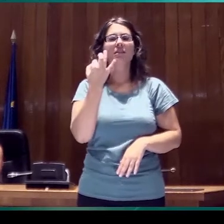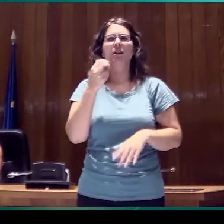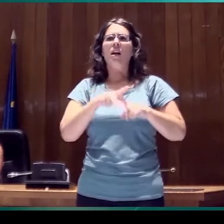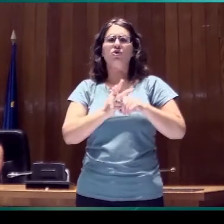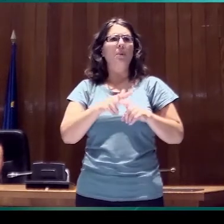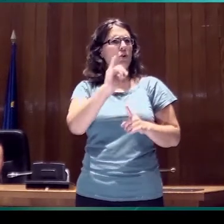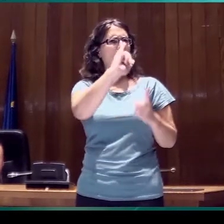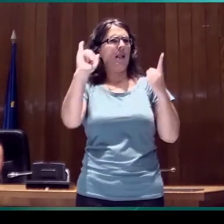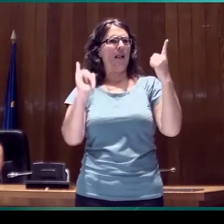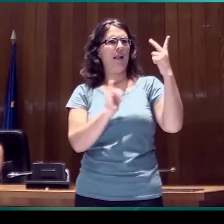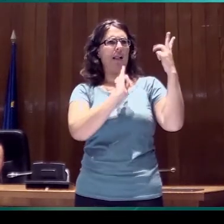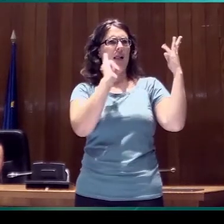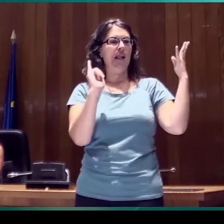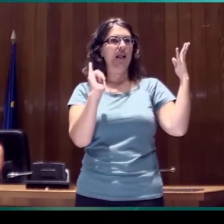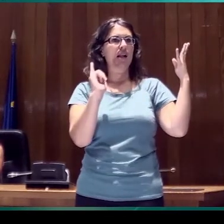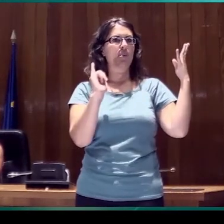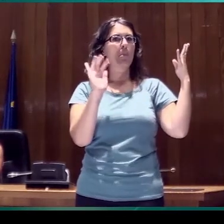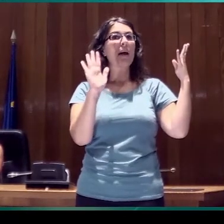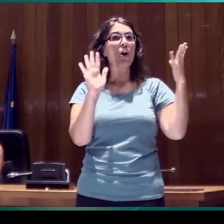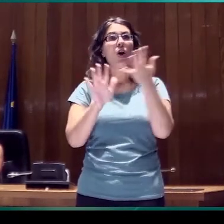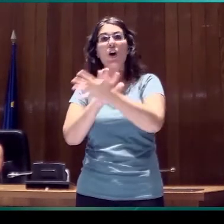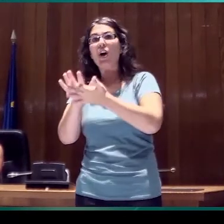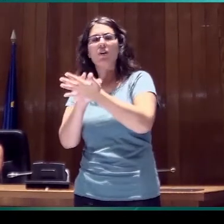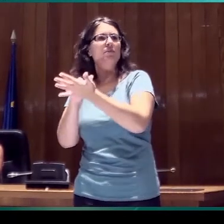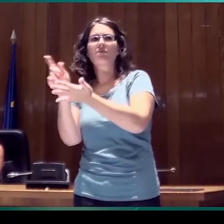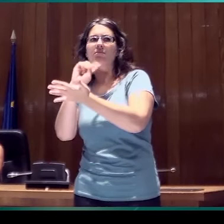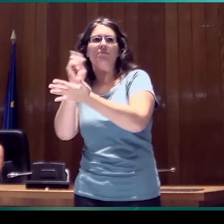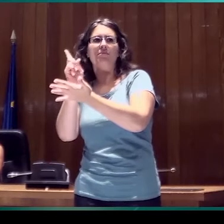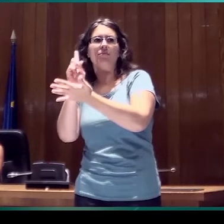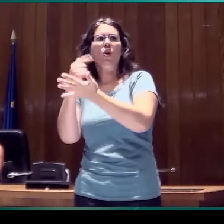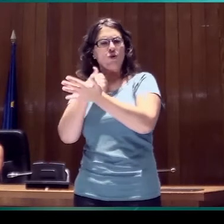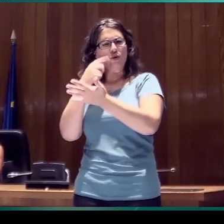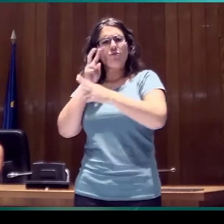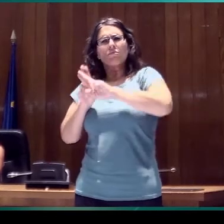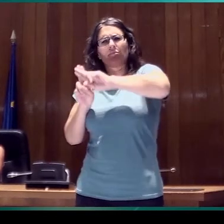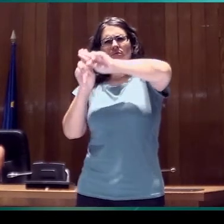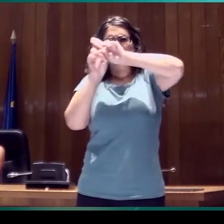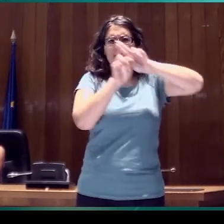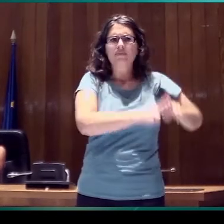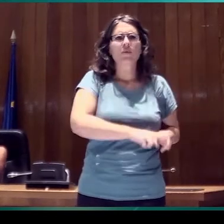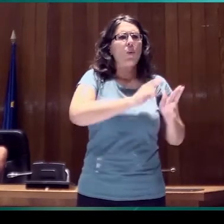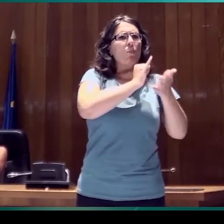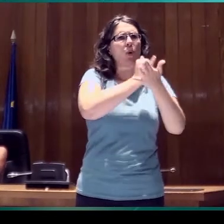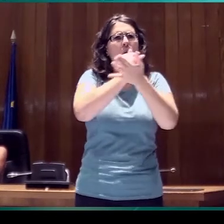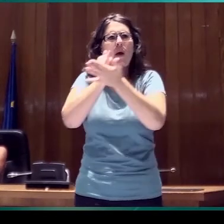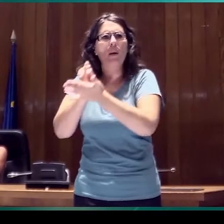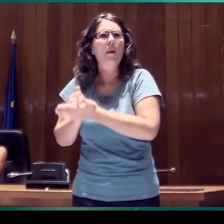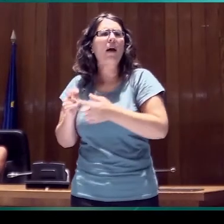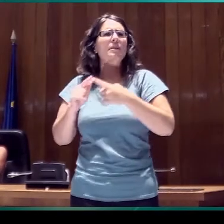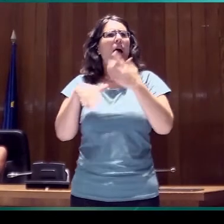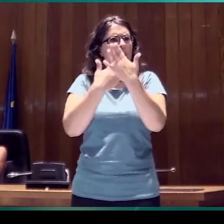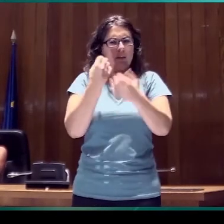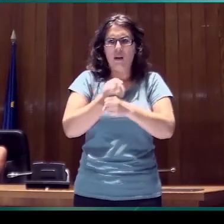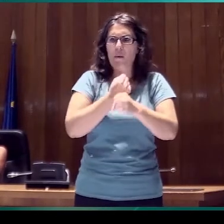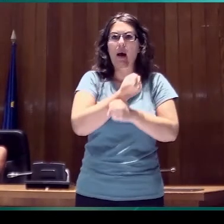sin embargo, en el tema de la lengua de signos no. Hicimos un recorrido, una revisión de pruebas. Estamos trabajando con varias,